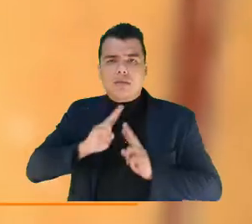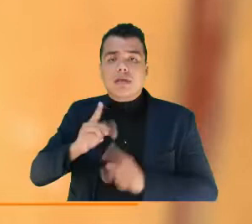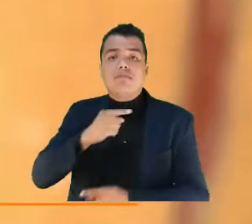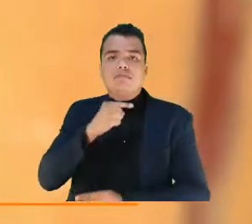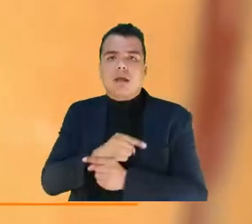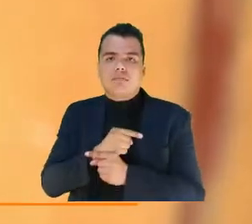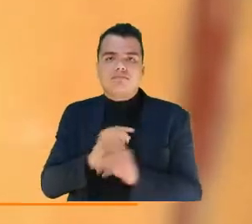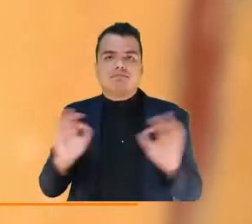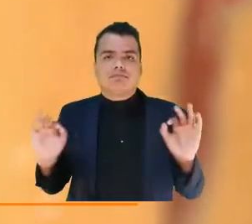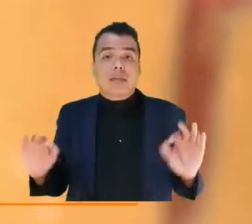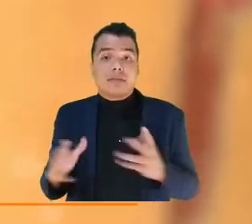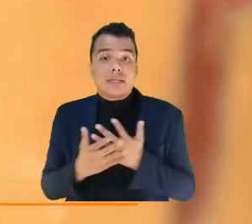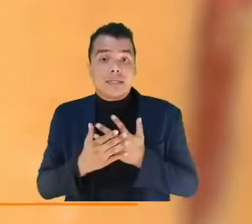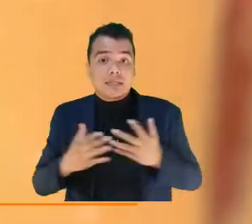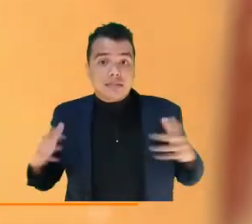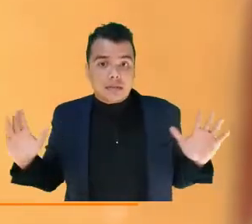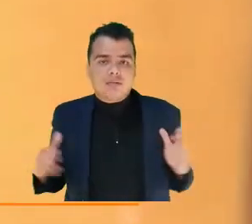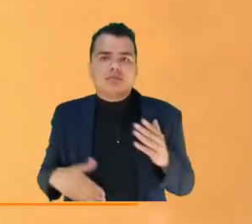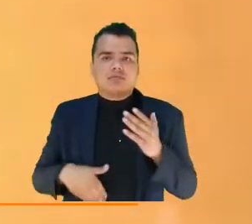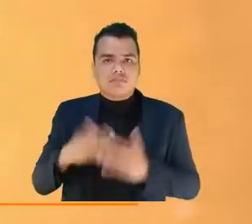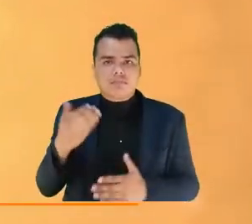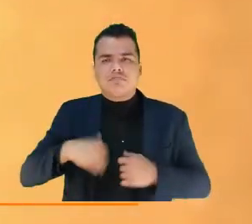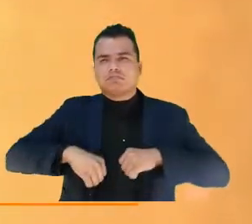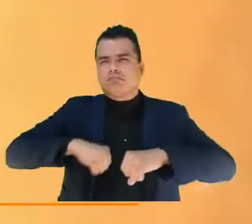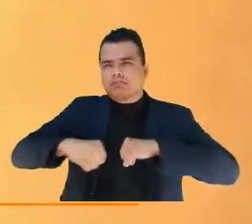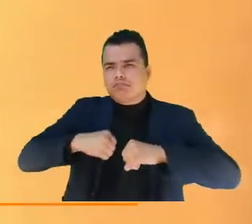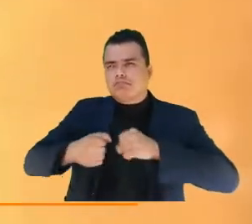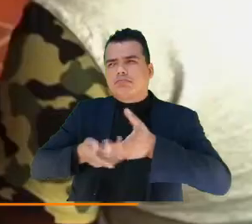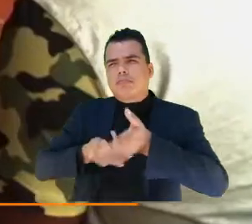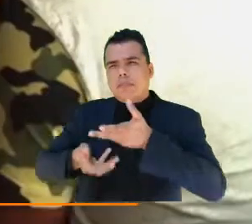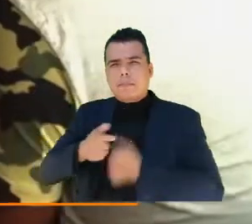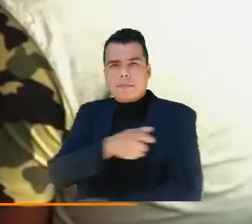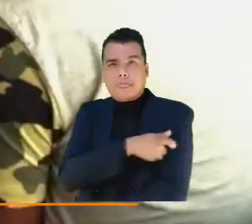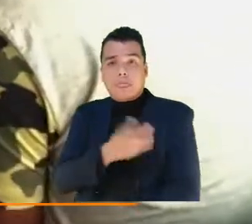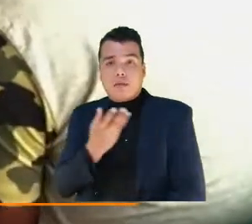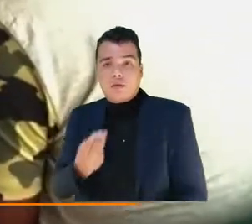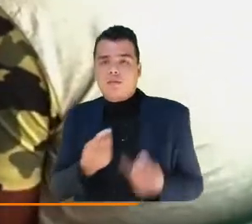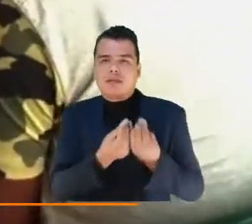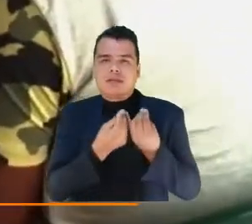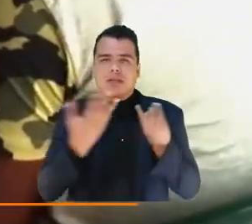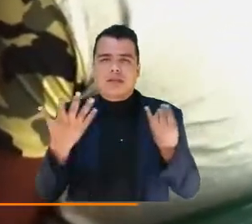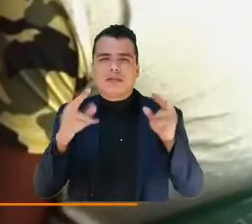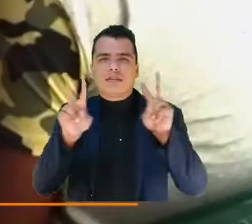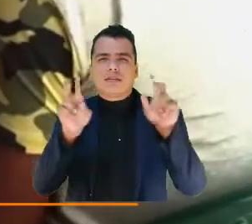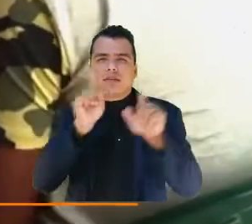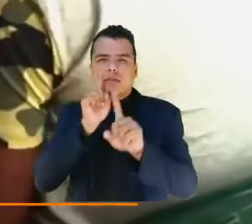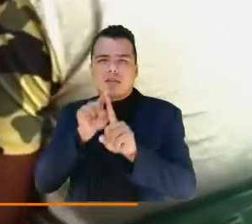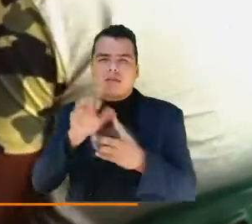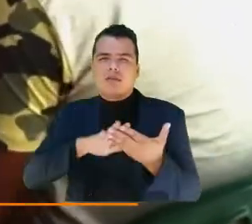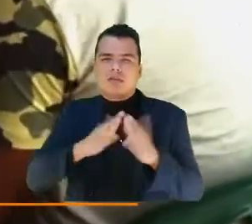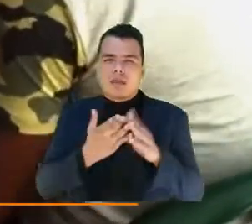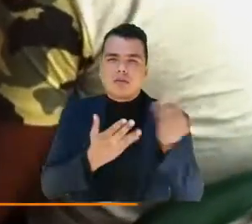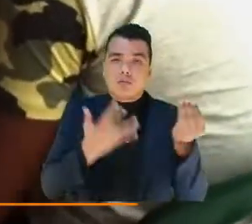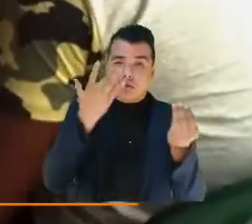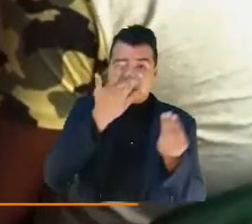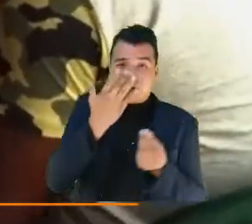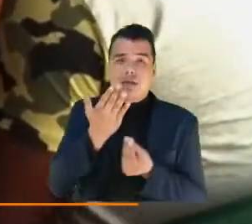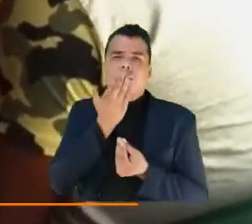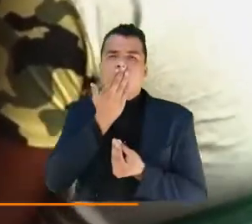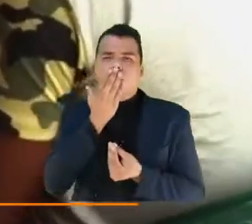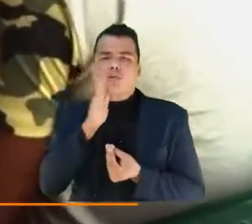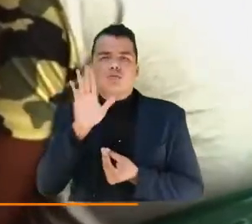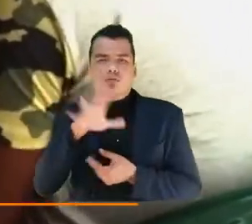reconocerlo. Y a partir de ahí entonces empezamos a trabajar la Comisión Étnica para la Paz, pueblos indígenas, pueblos